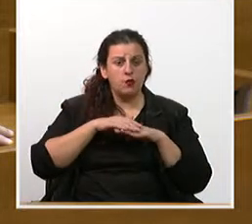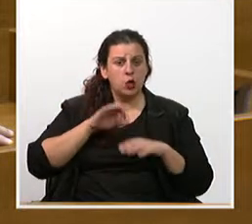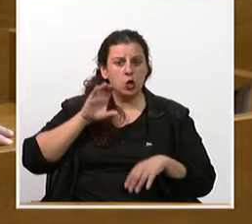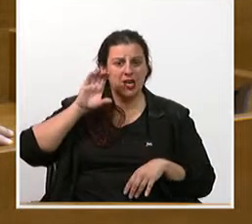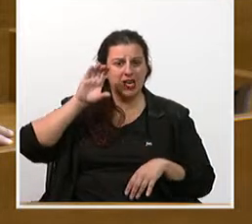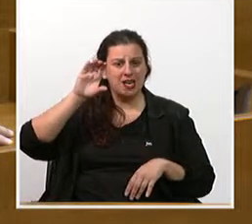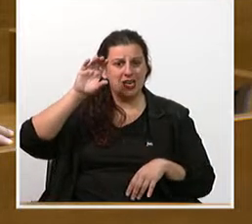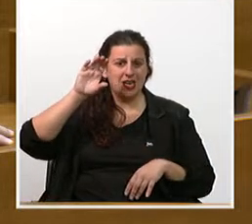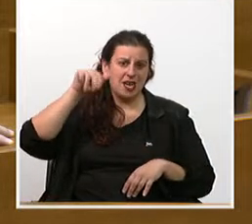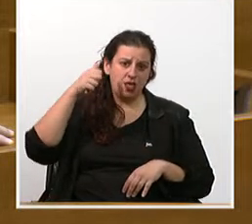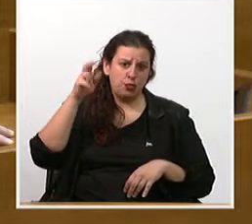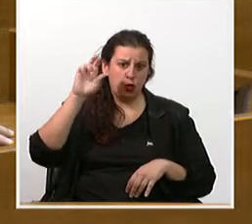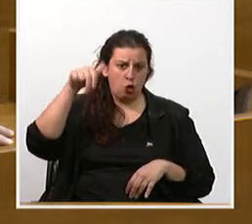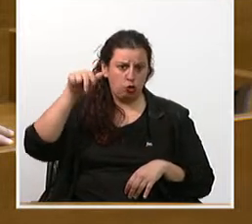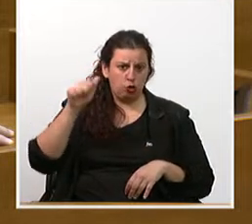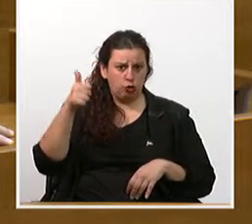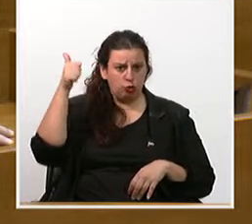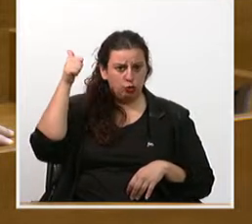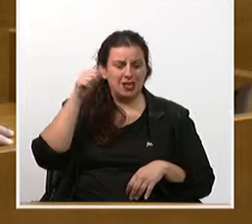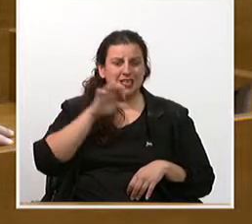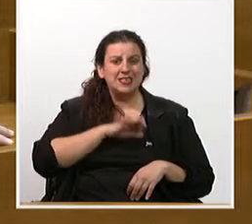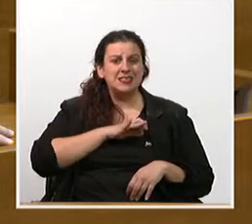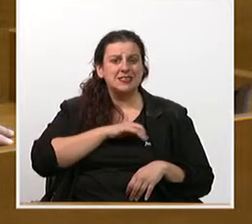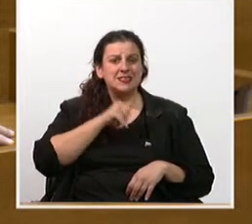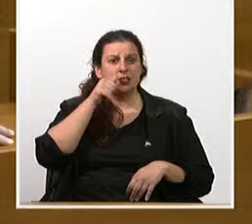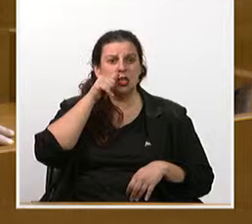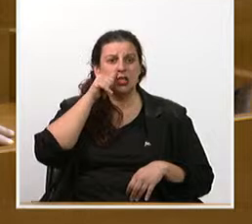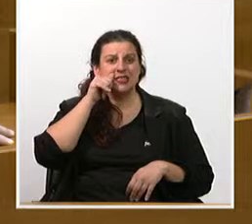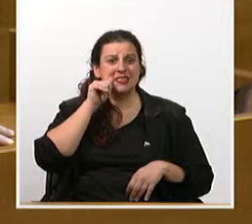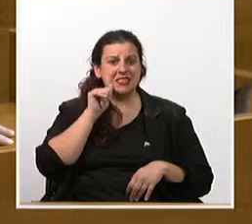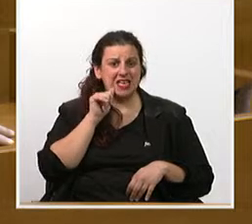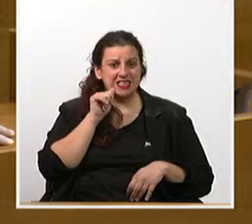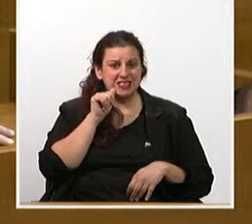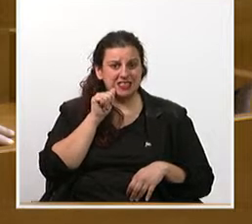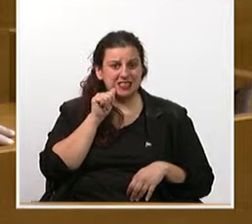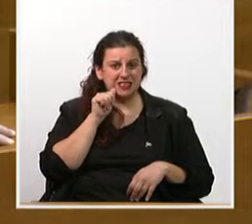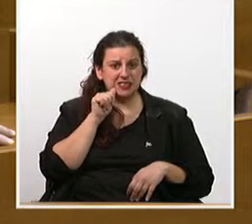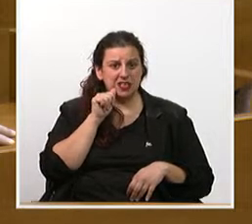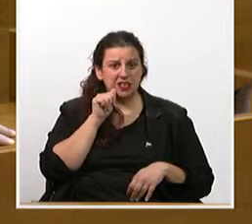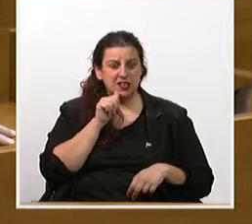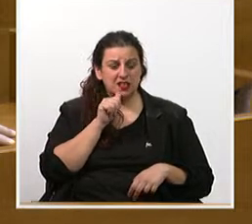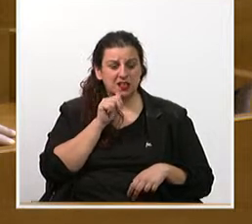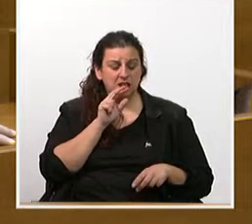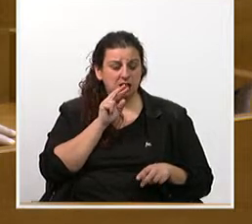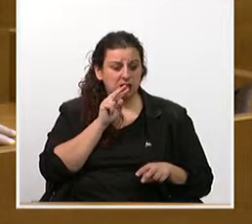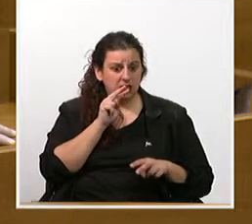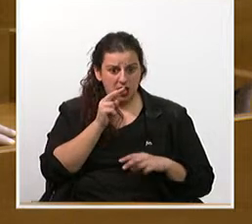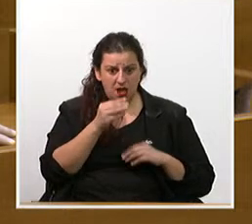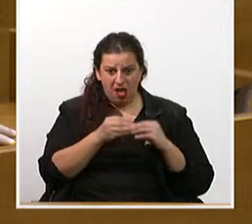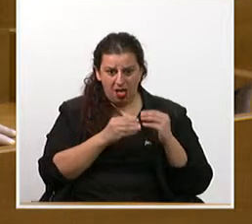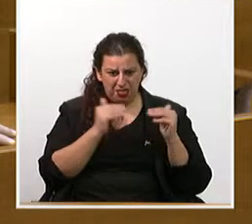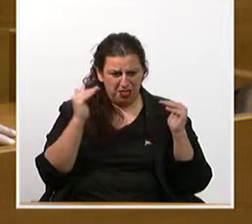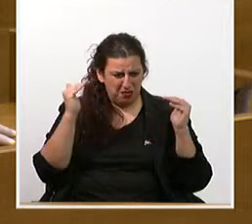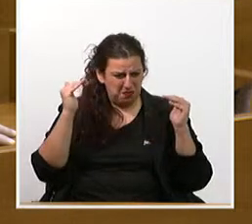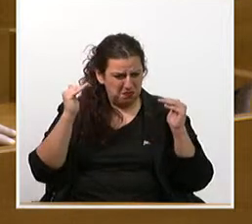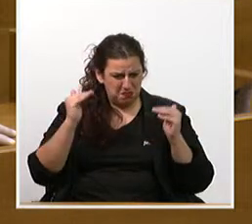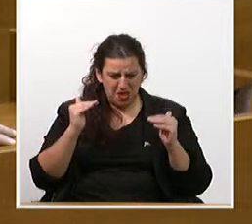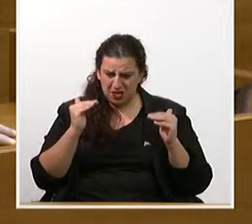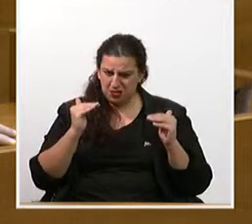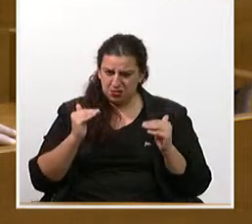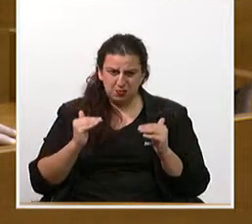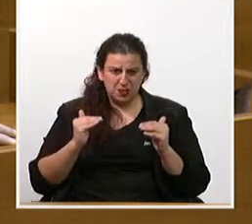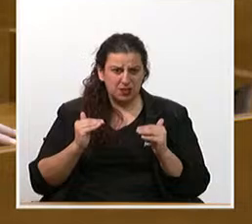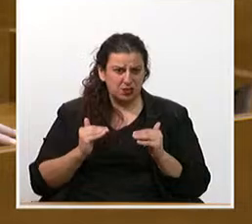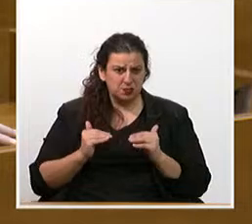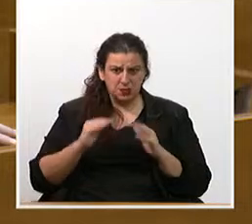nación gobierno del señor responda de forma inversamente proporcional responda de forma